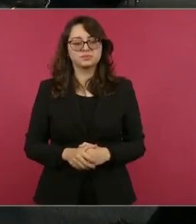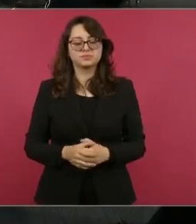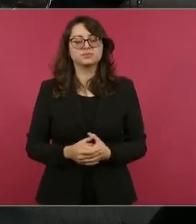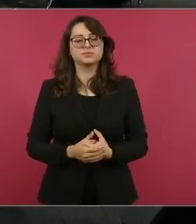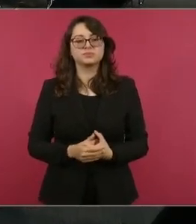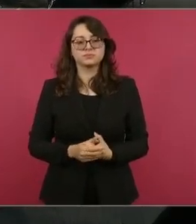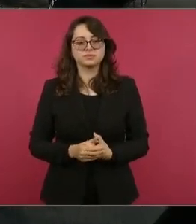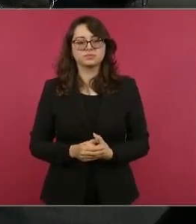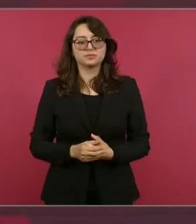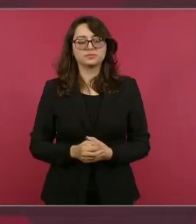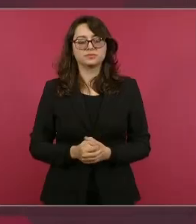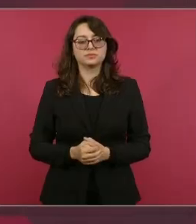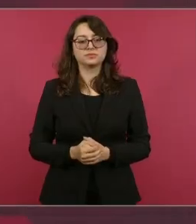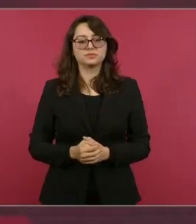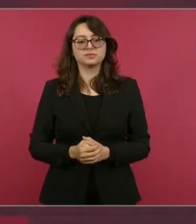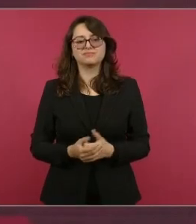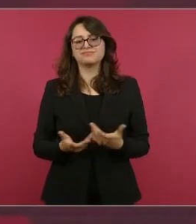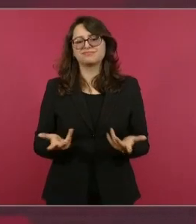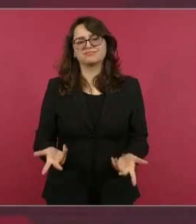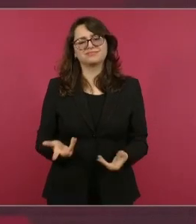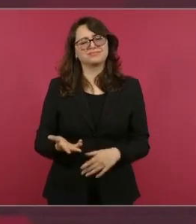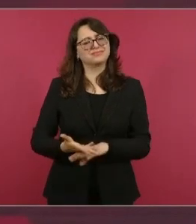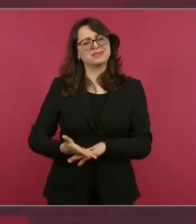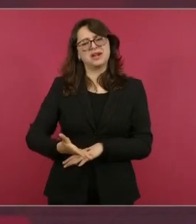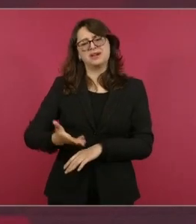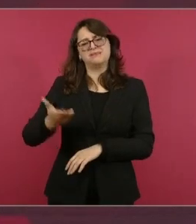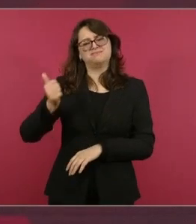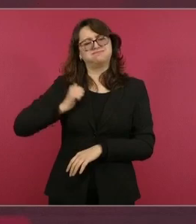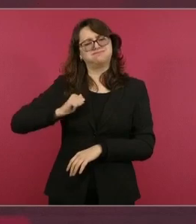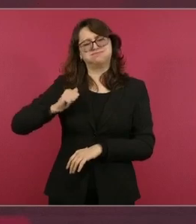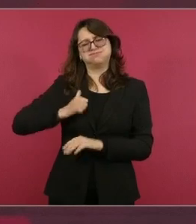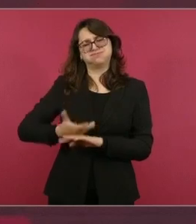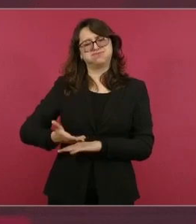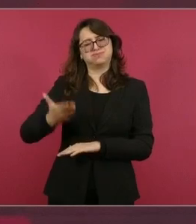Mira, ya no son las mismas condiciones,